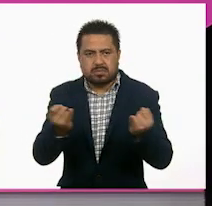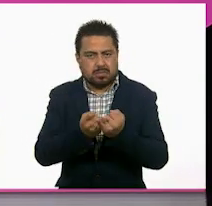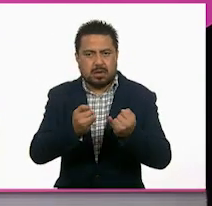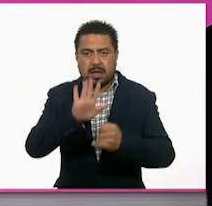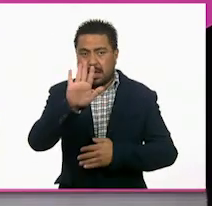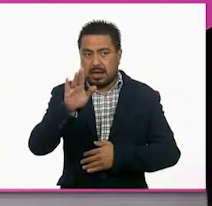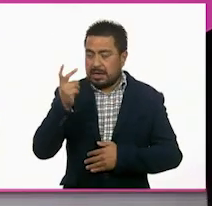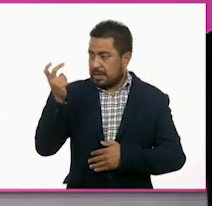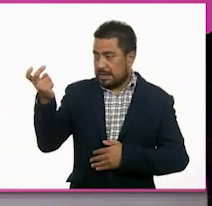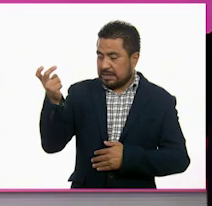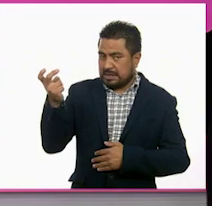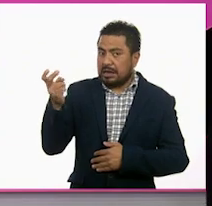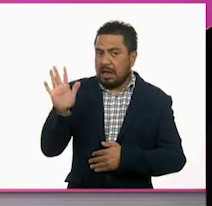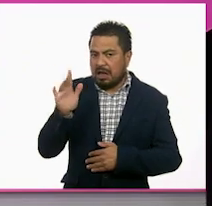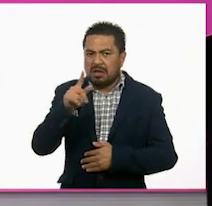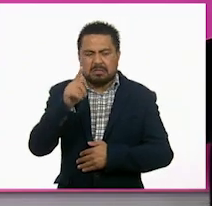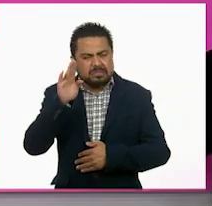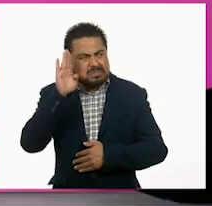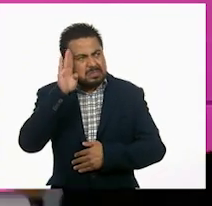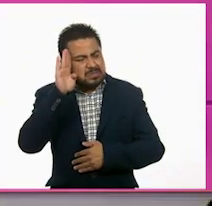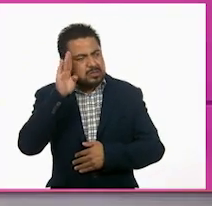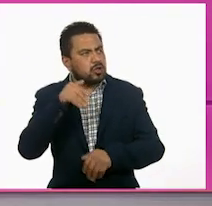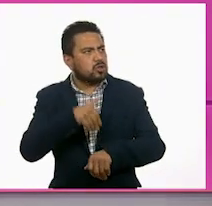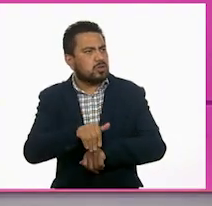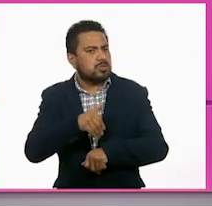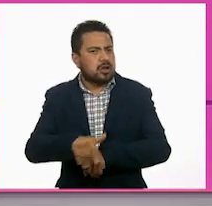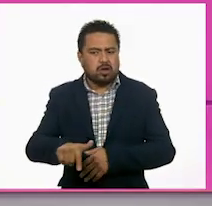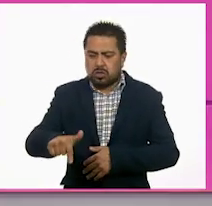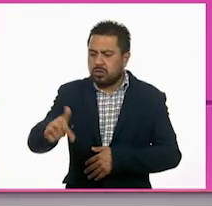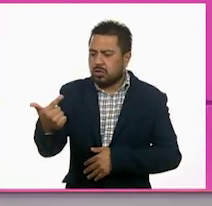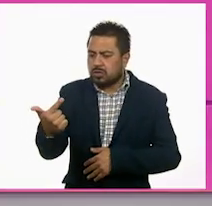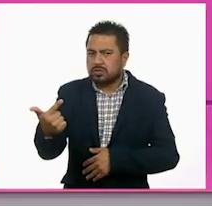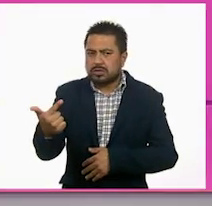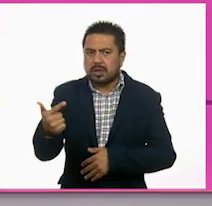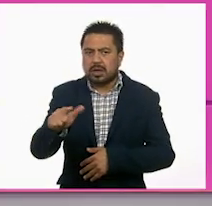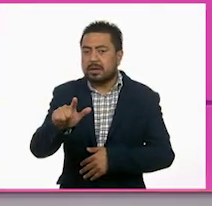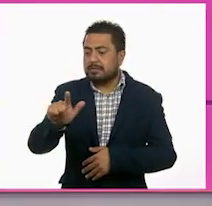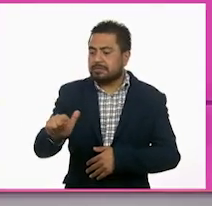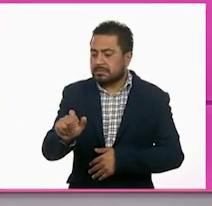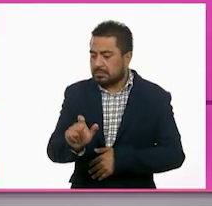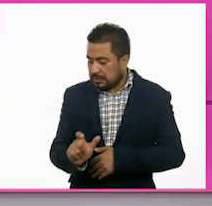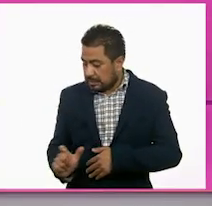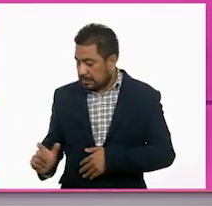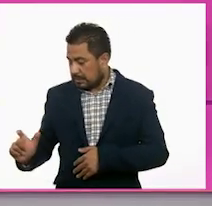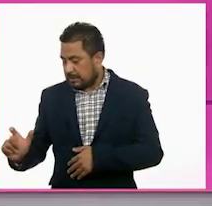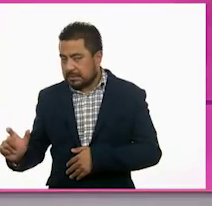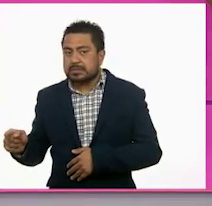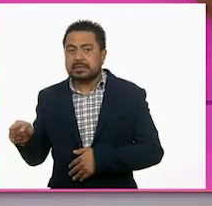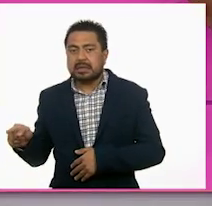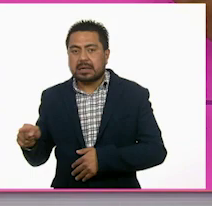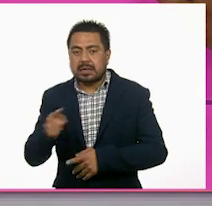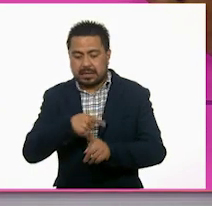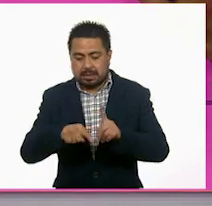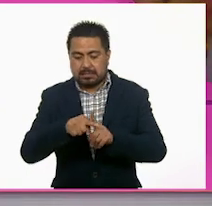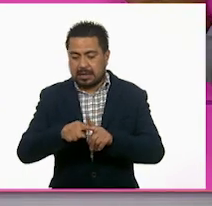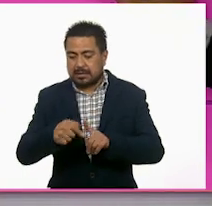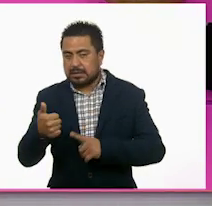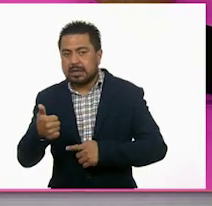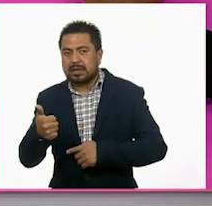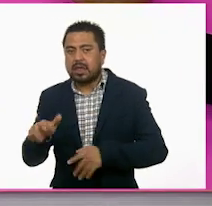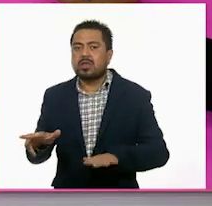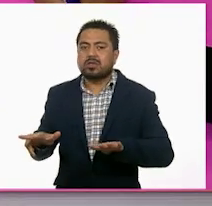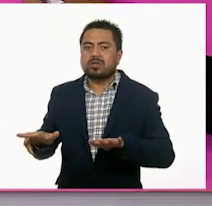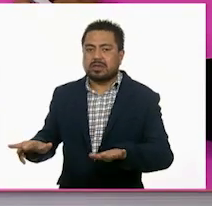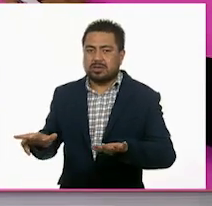ahí, maestro, por lógica, sería el número 12. El siguiente segmento. El 18.